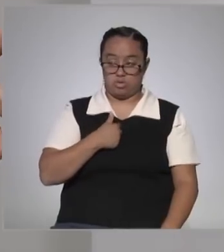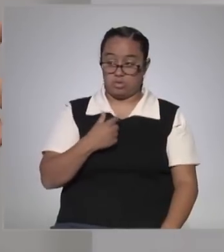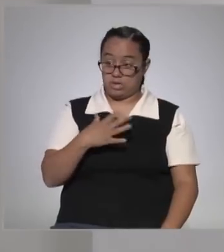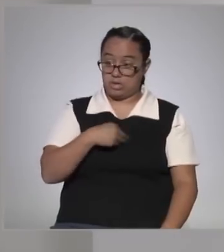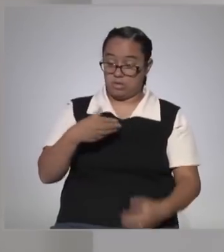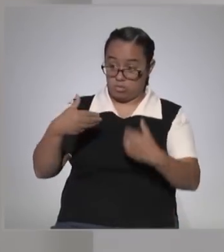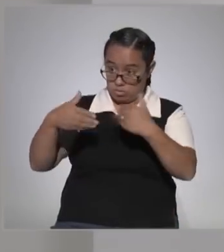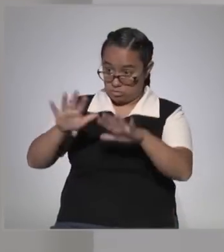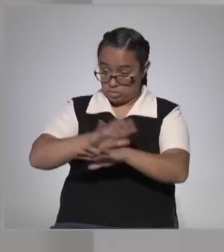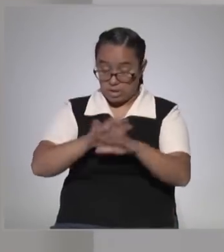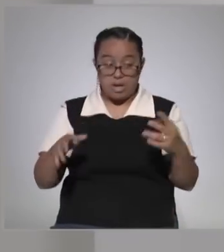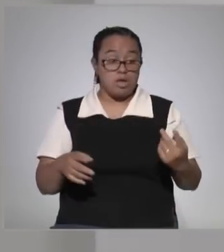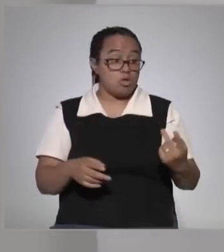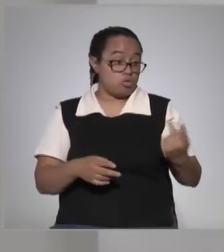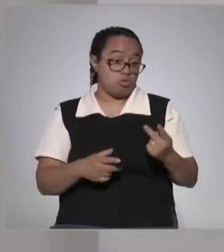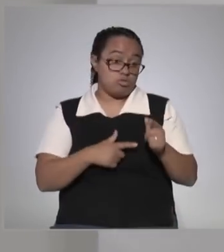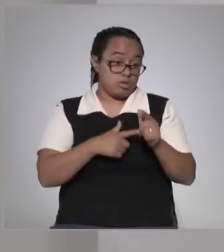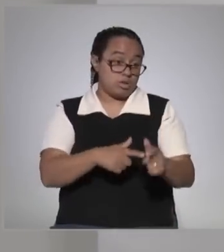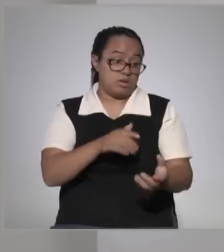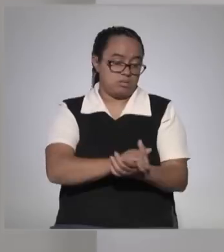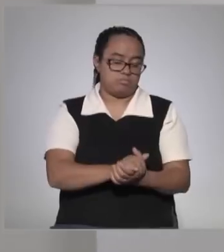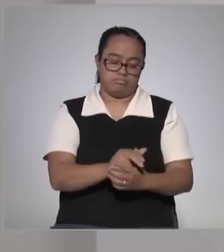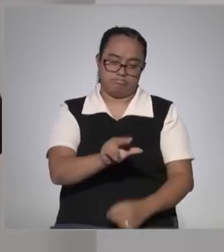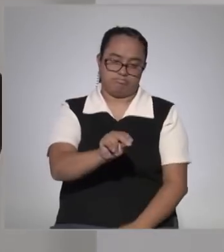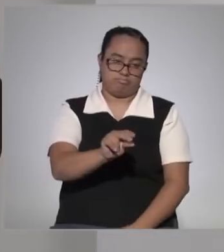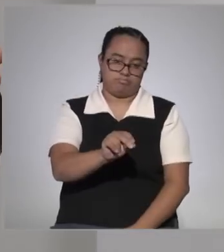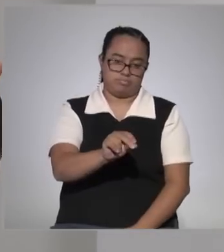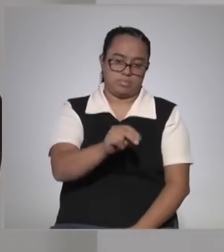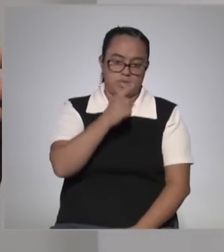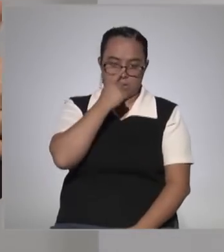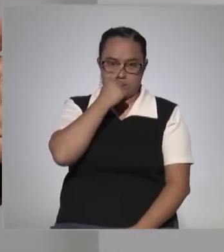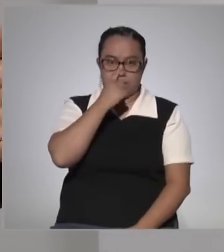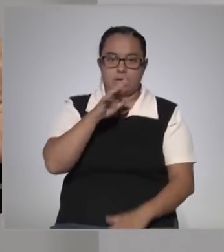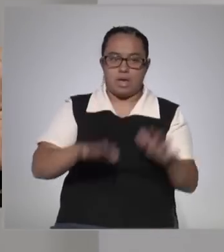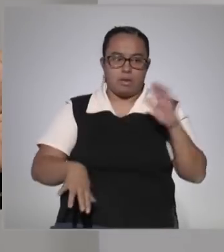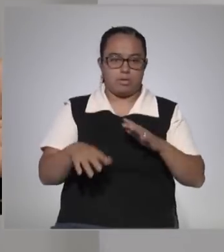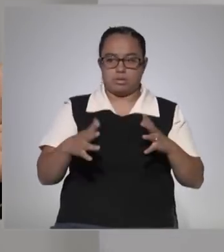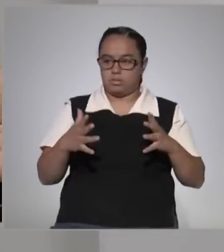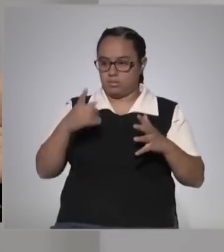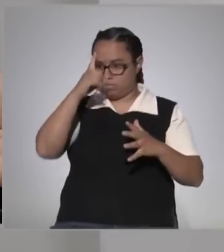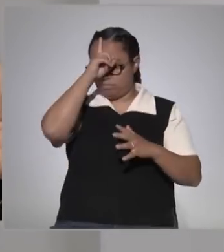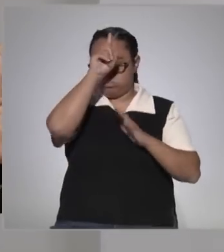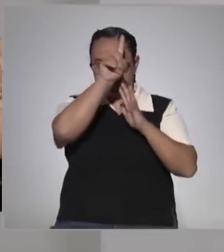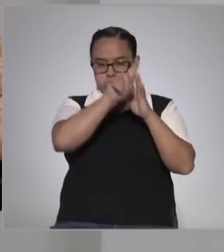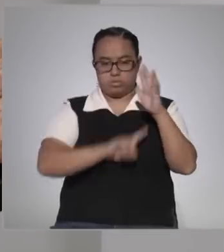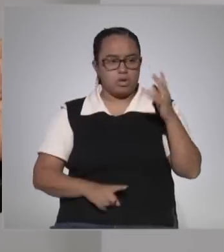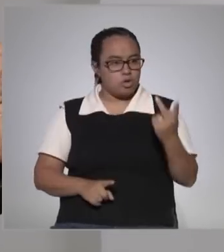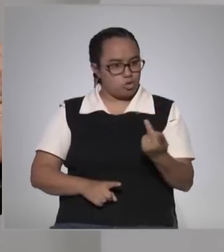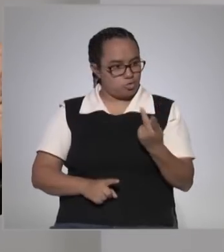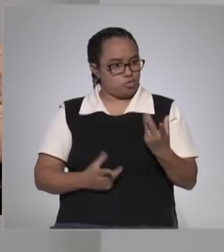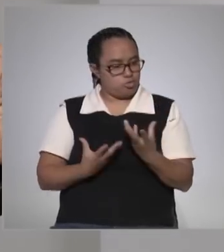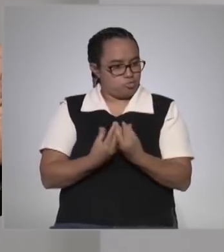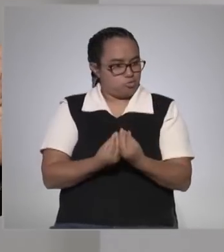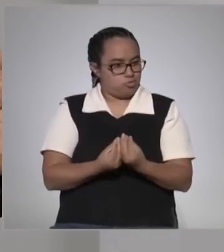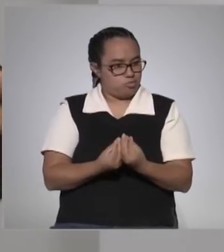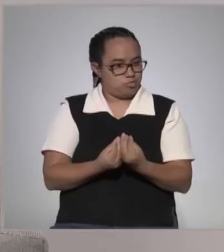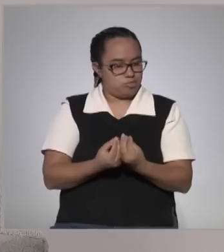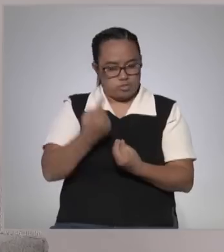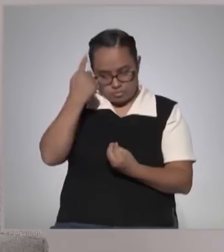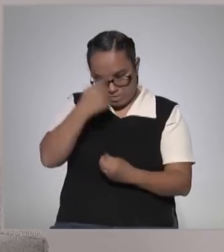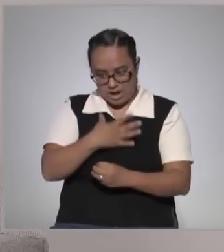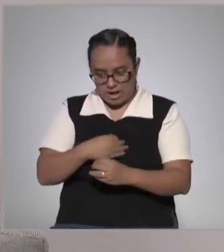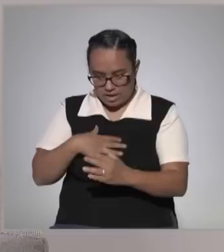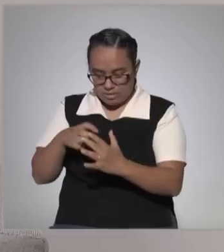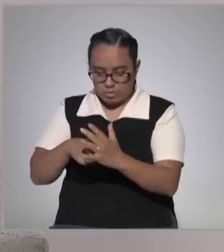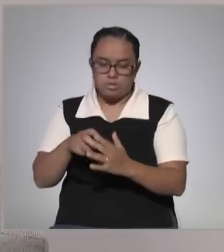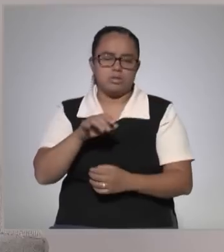vayan, yo ya no quiero vivir con esta señora o con este señor, ¿no? Y los dos se quedan en shock porque es, pues no que estábamos juntos educando a un hijo.